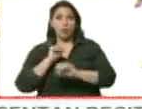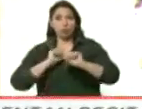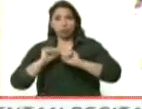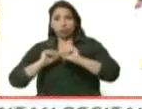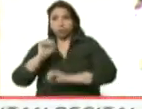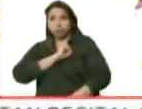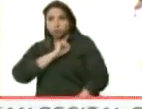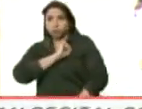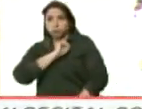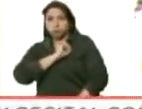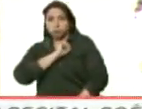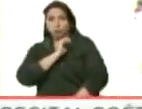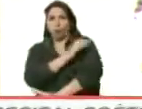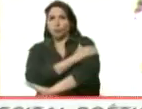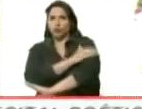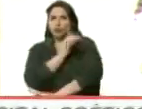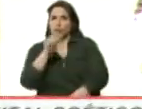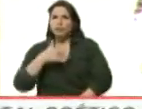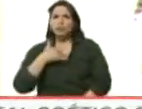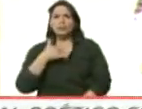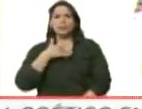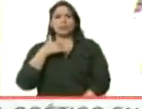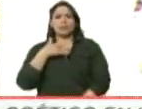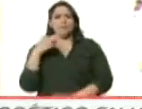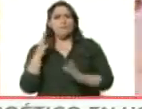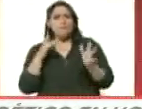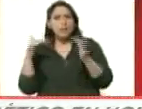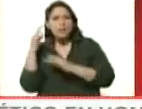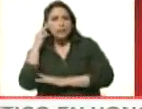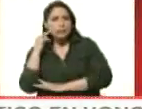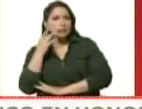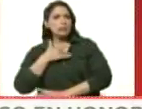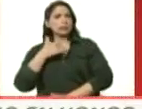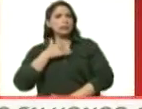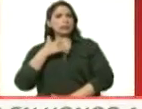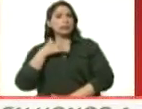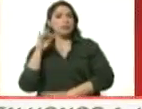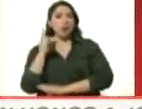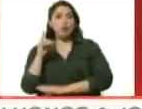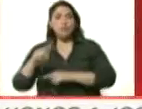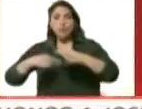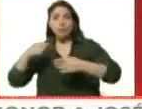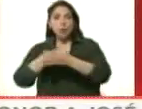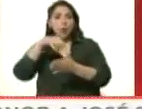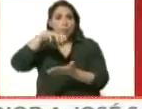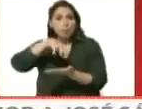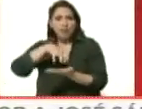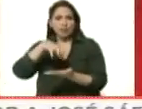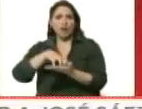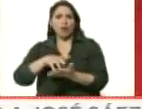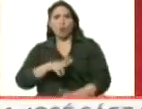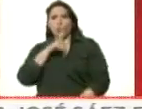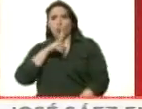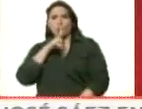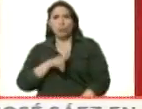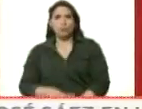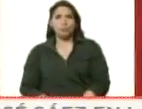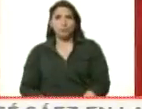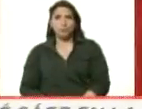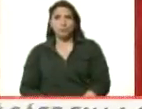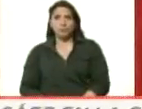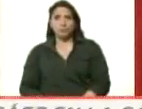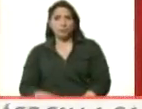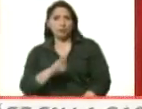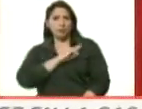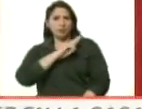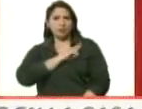oligarquía. Se siente la brisa en Bolivia después del golpe de Estado nefasto de los